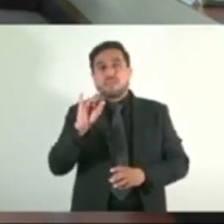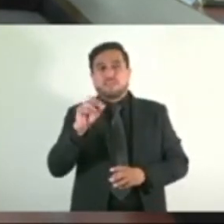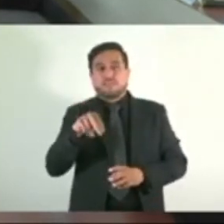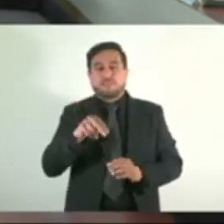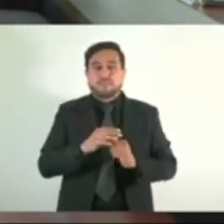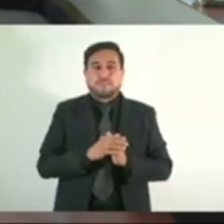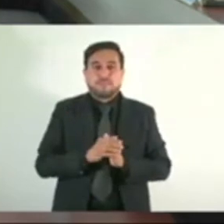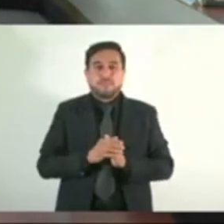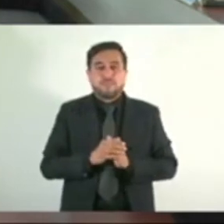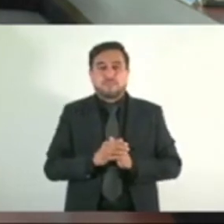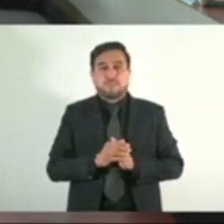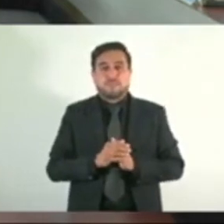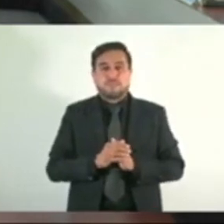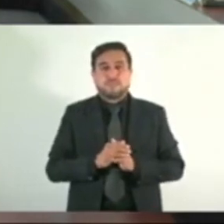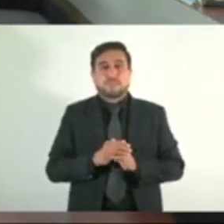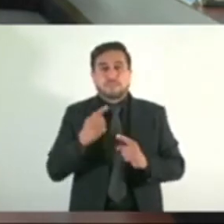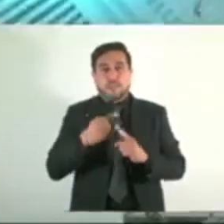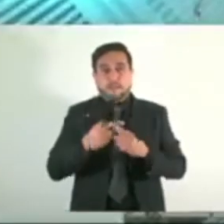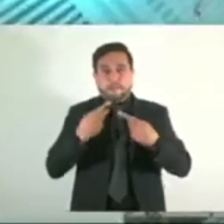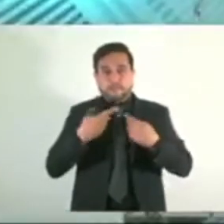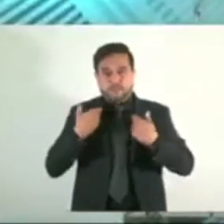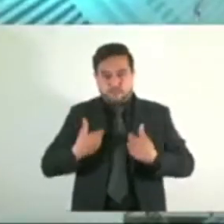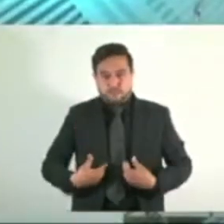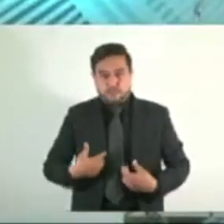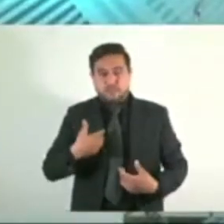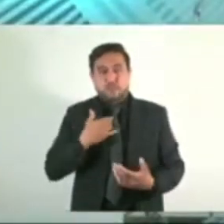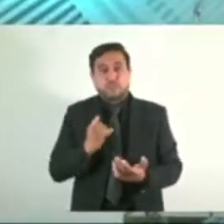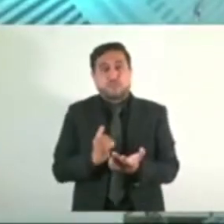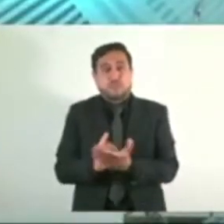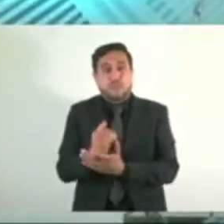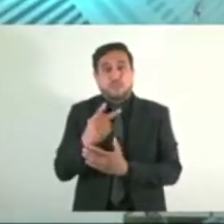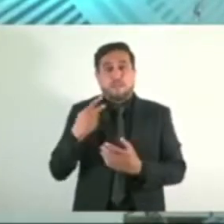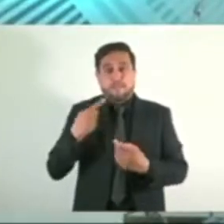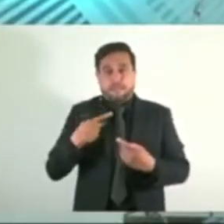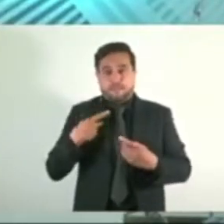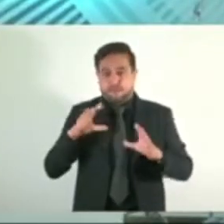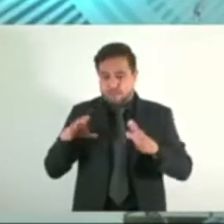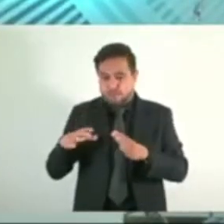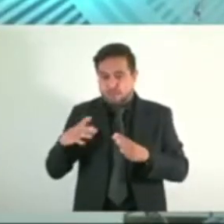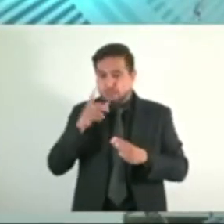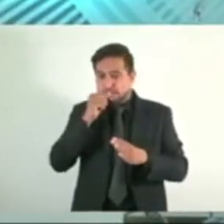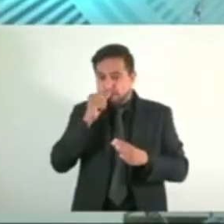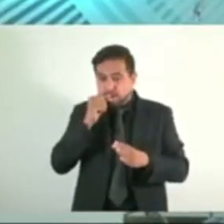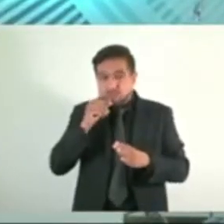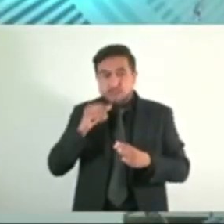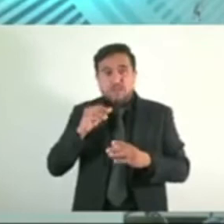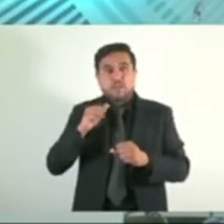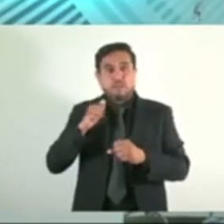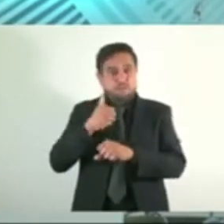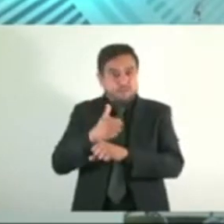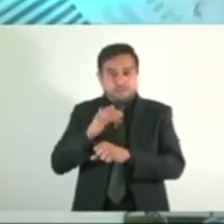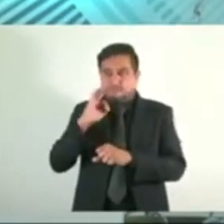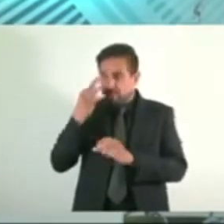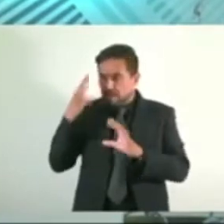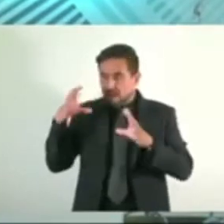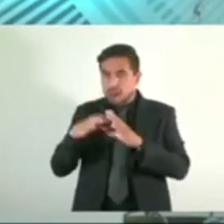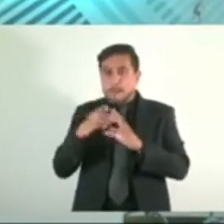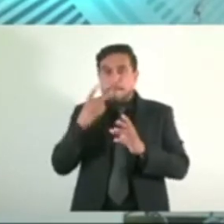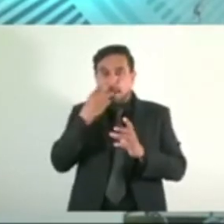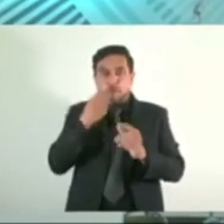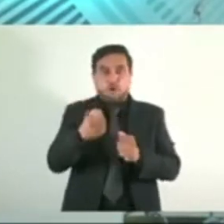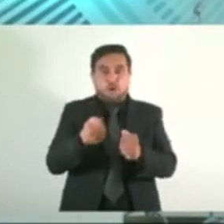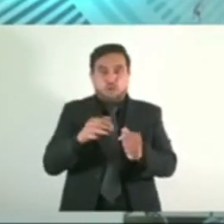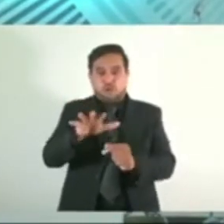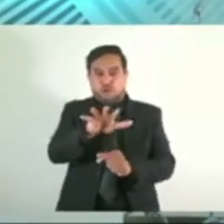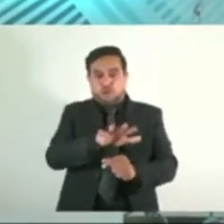que una decisión que tomas, donde la policía del Estado junto con las fuerzas federales asumen el control de un territorio. La Fiscalía del